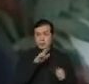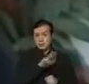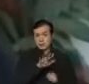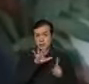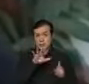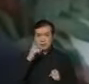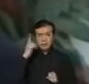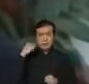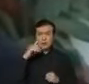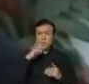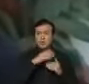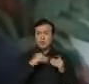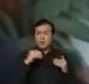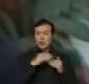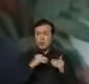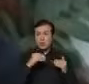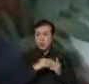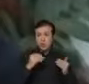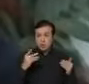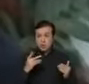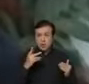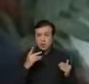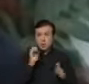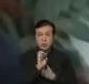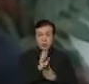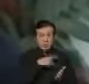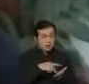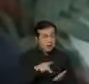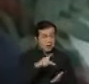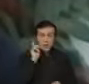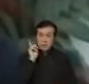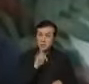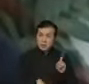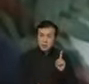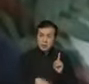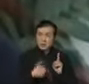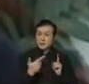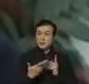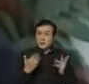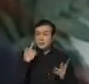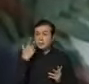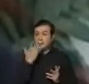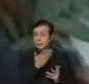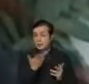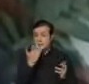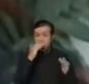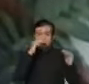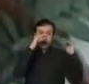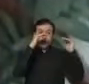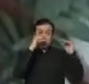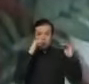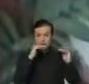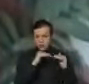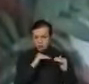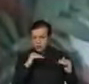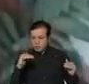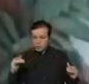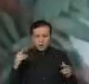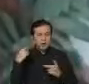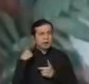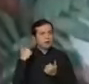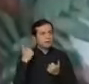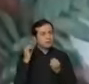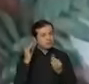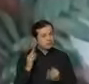4.360 millones de dólares. Aquí el Ecuador no iba a poder pagar, acá tampoco. Pues bien, miren dónde está la línea. Eso es hacer las cosas con